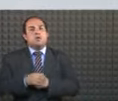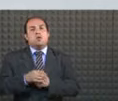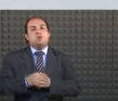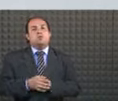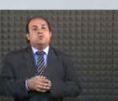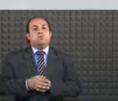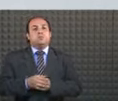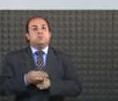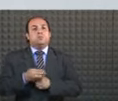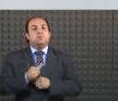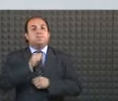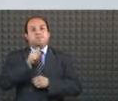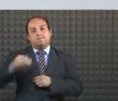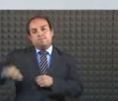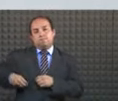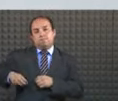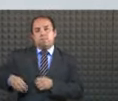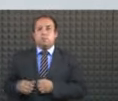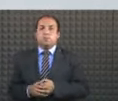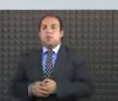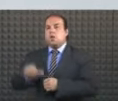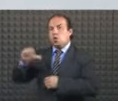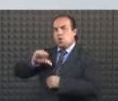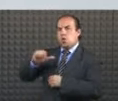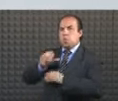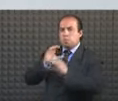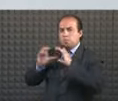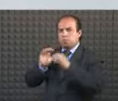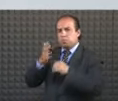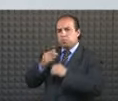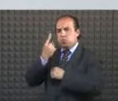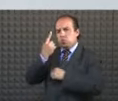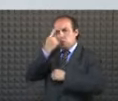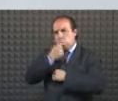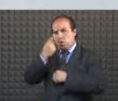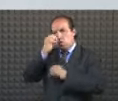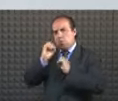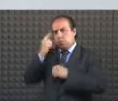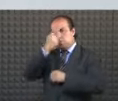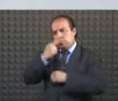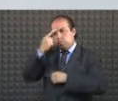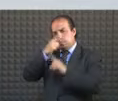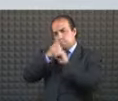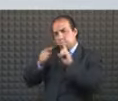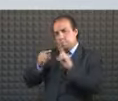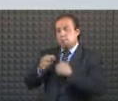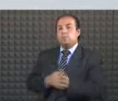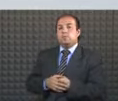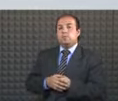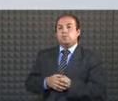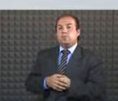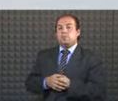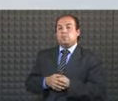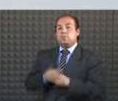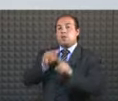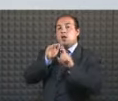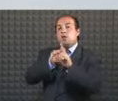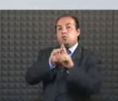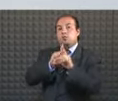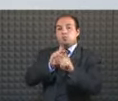me comuniqué con ella, hace cerca de una hora y media, la busqué,